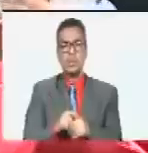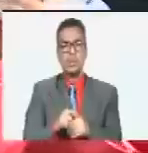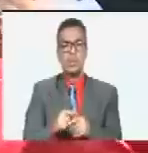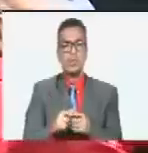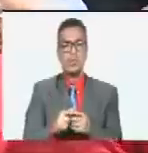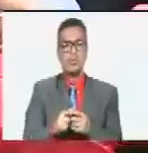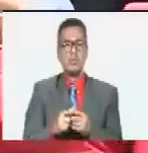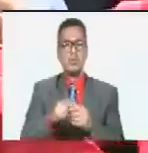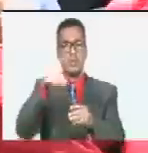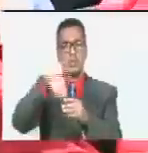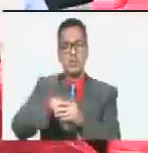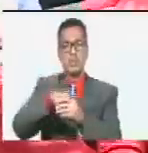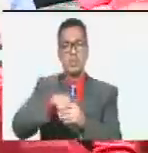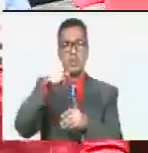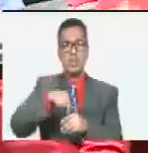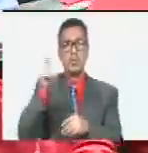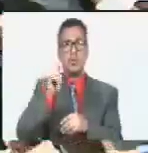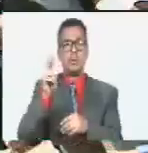en Venezuela.